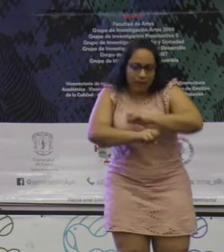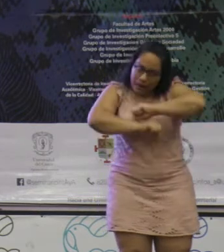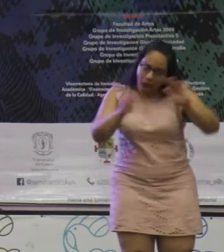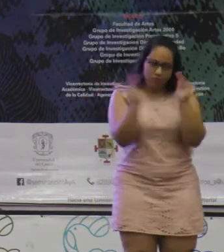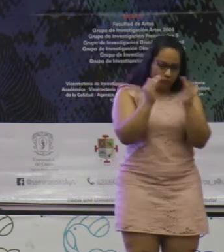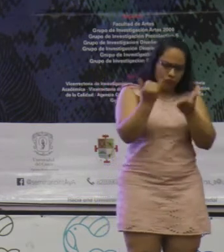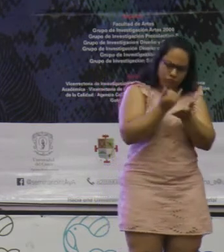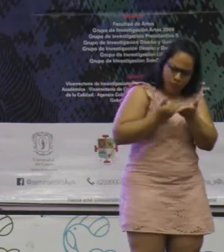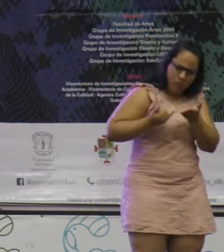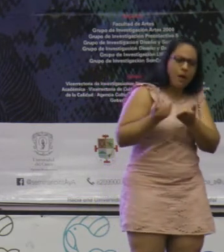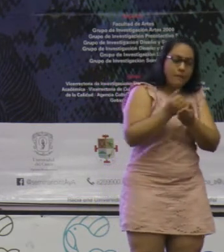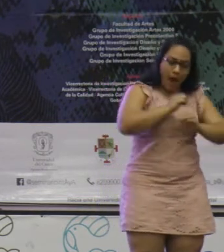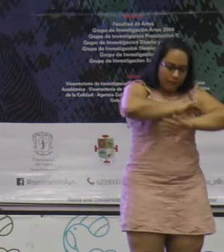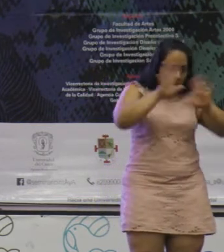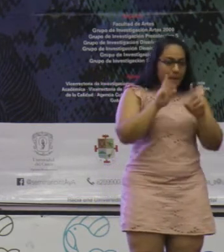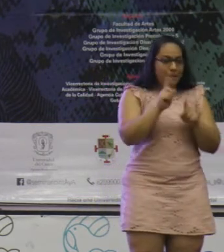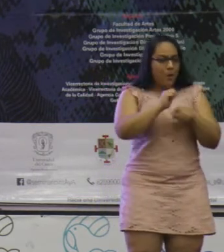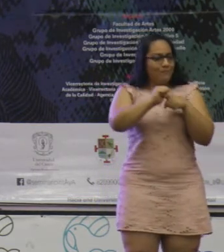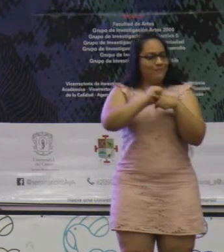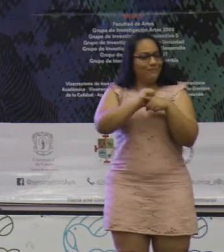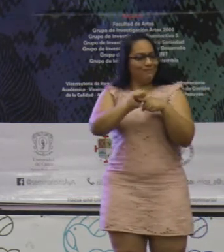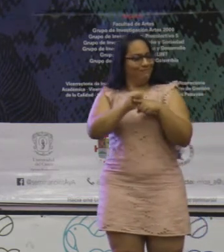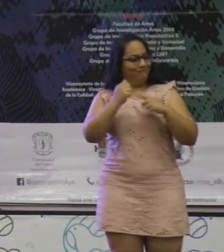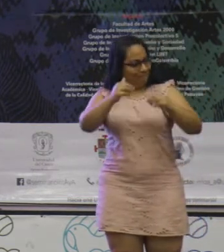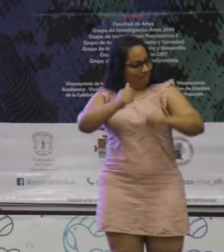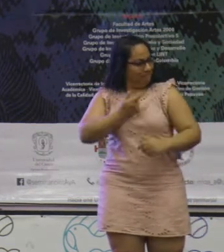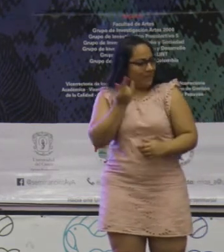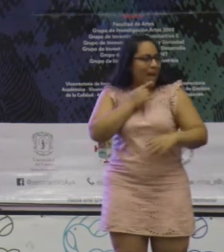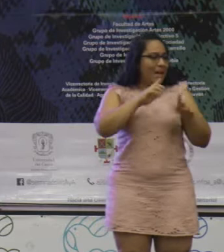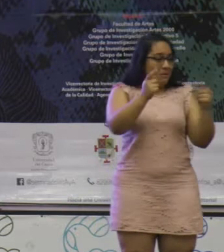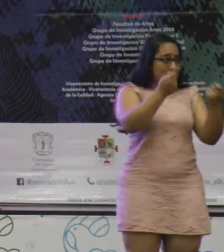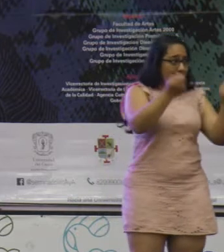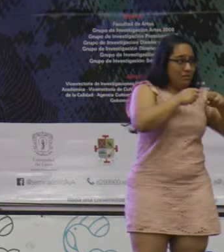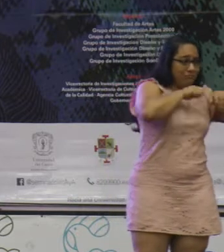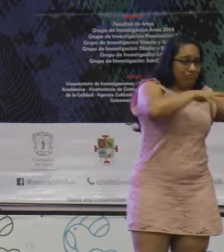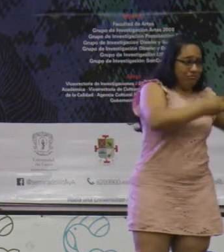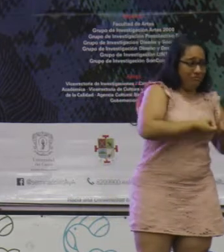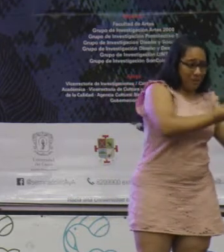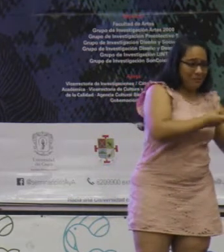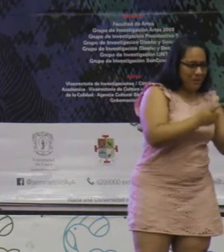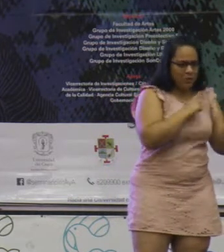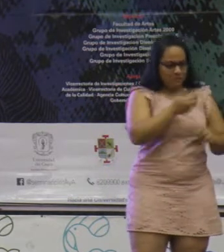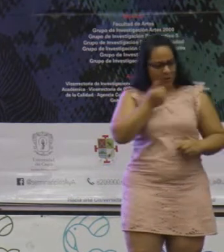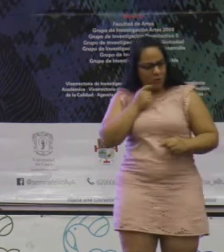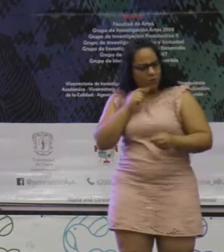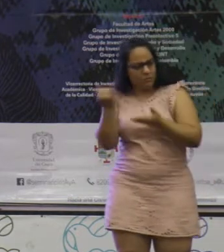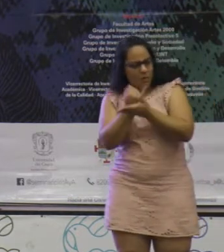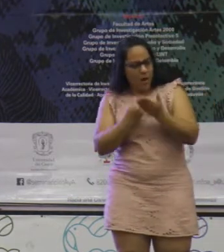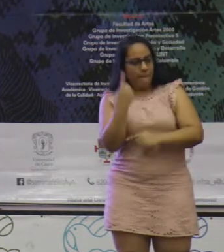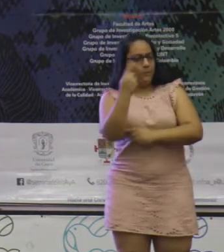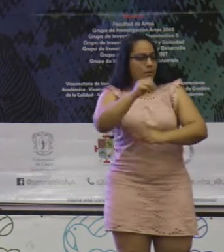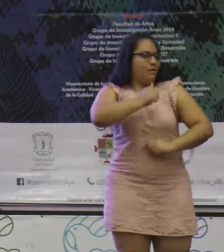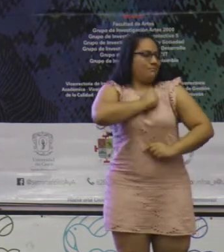sigo ilustrando mucho, pero a nivel de ejercicio comercial me he retirado mucho, porque prefiero trabajar bajo estas iniciativas como de políticas